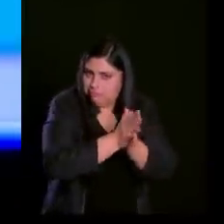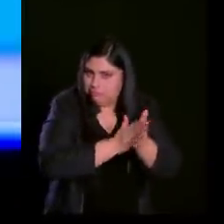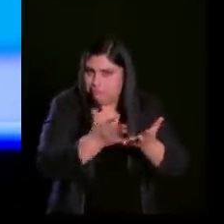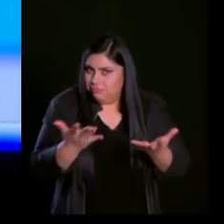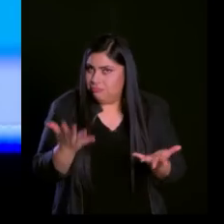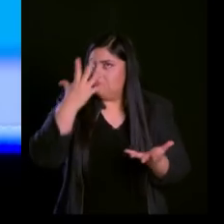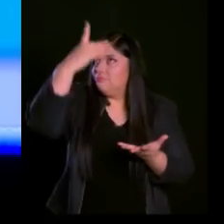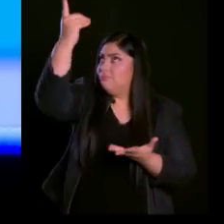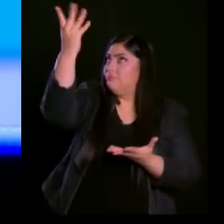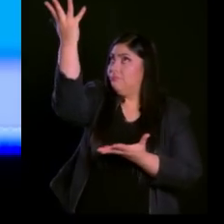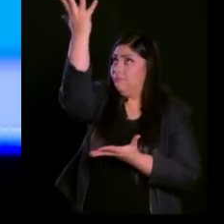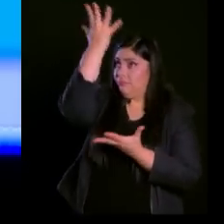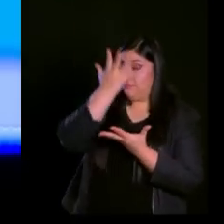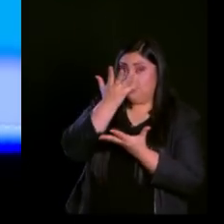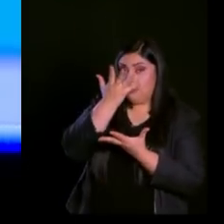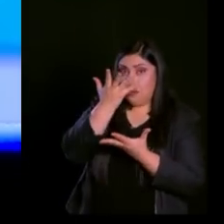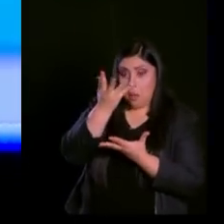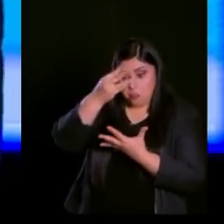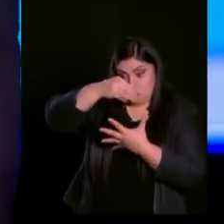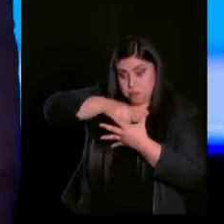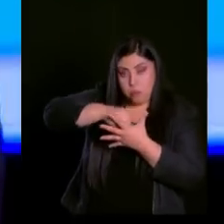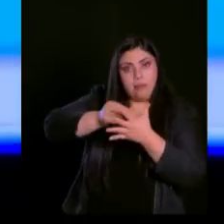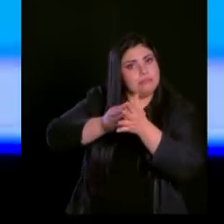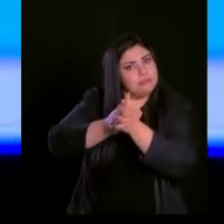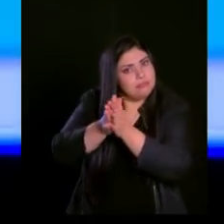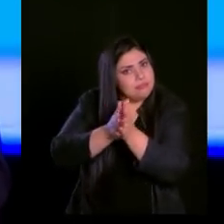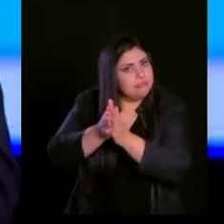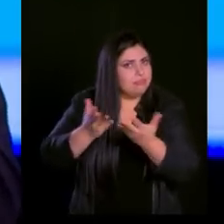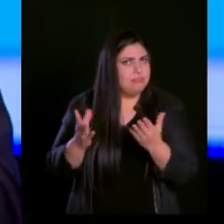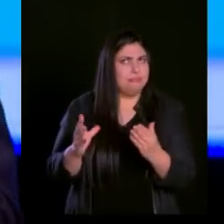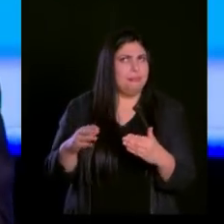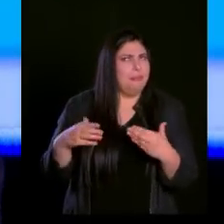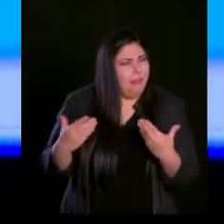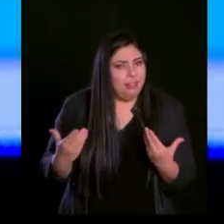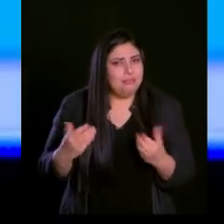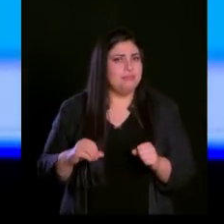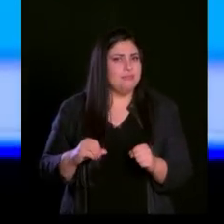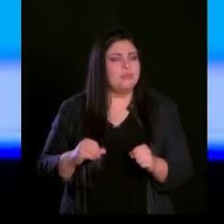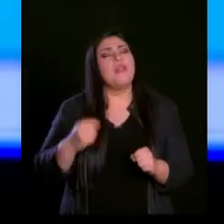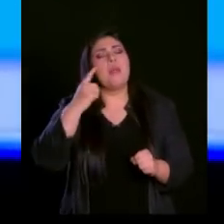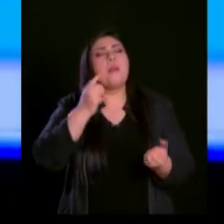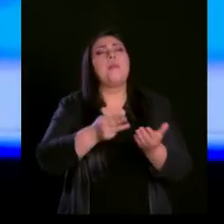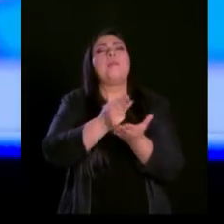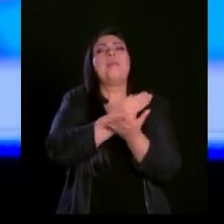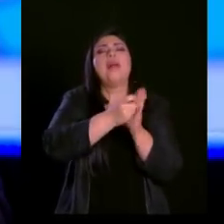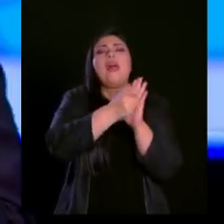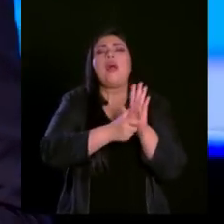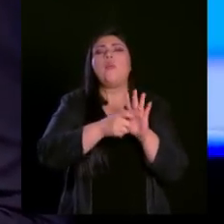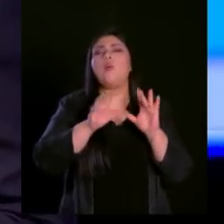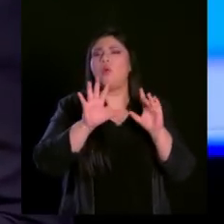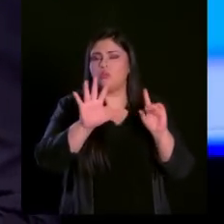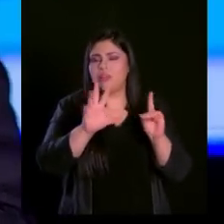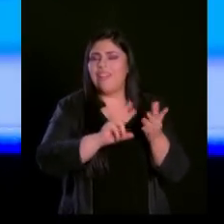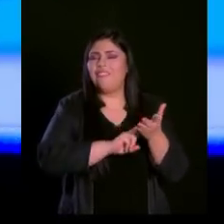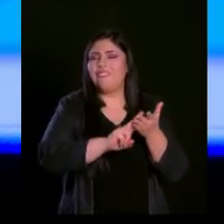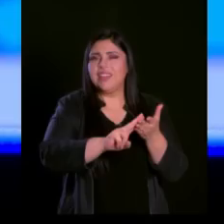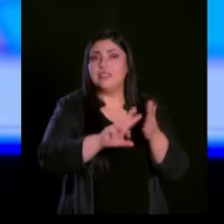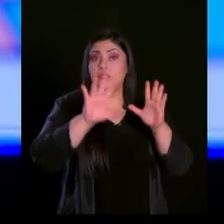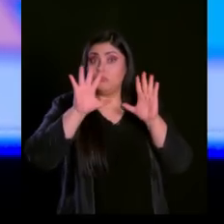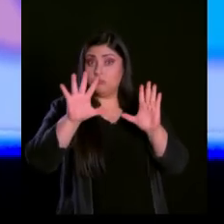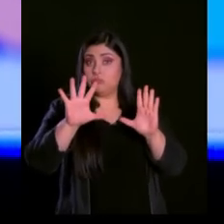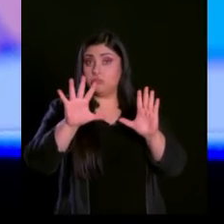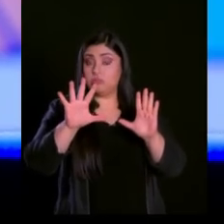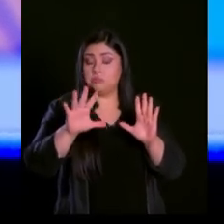lo que Dios nos concedió ahora si yo voy a Mateo capítulo seis verso